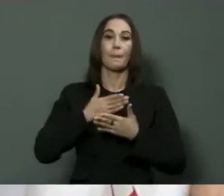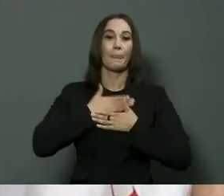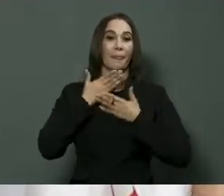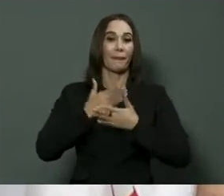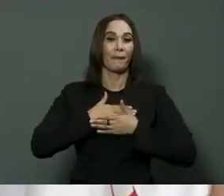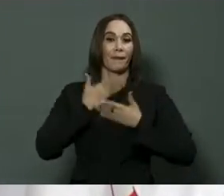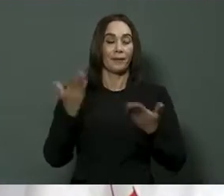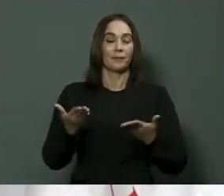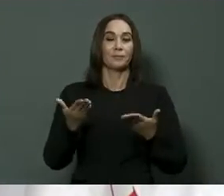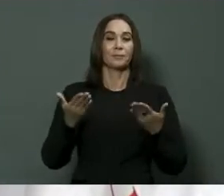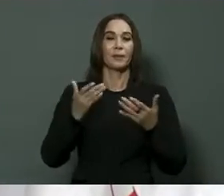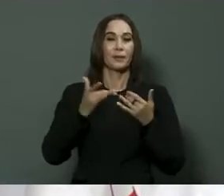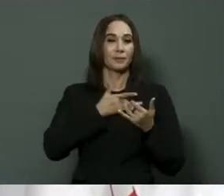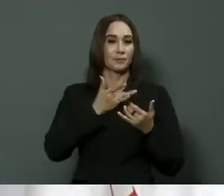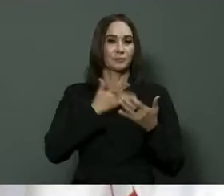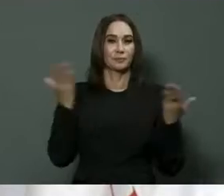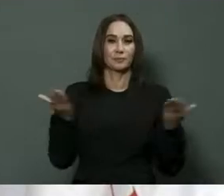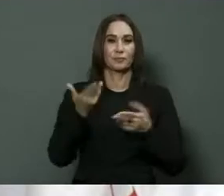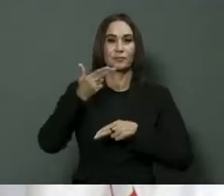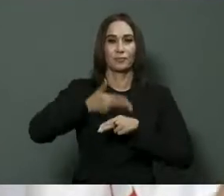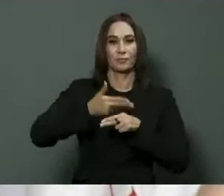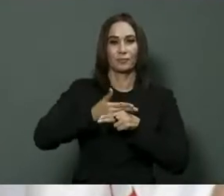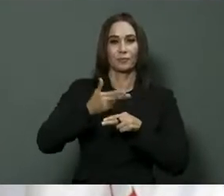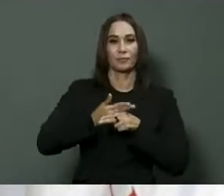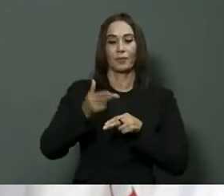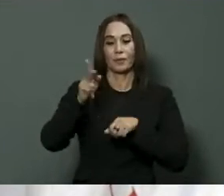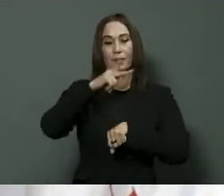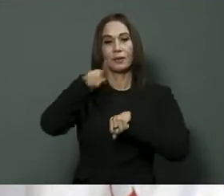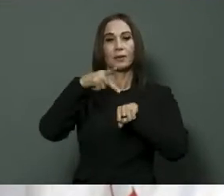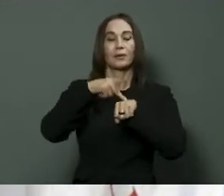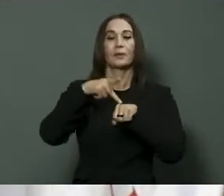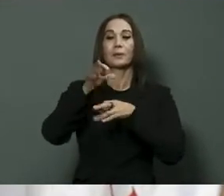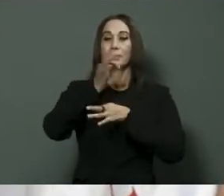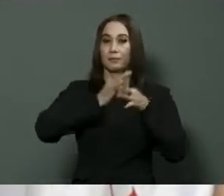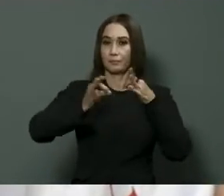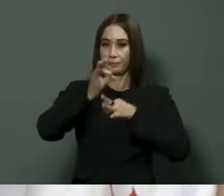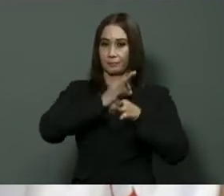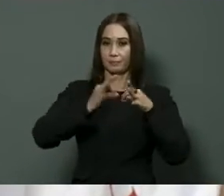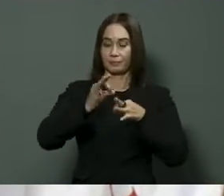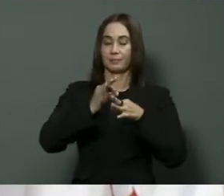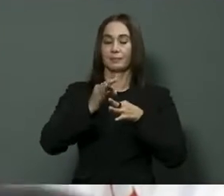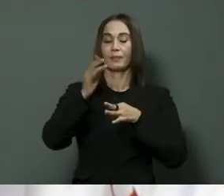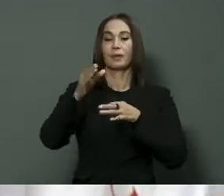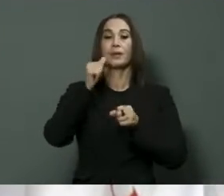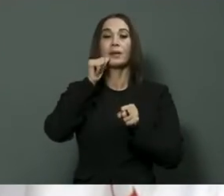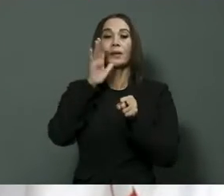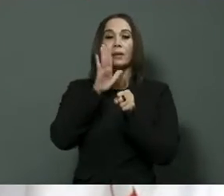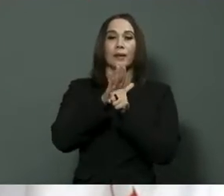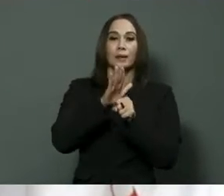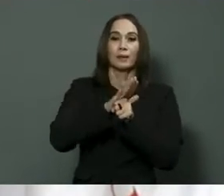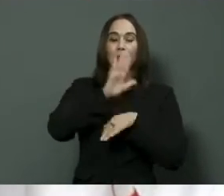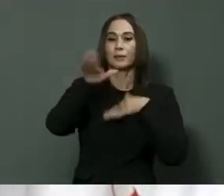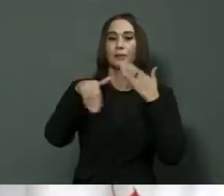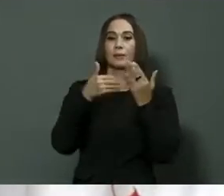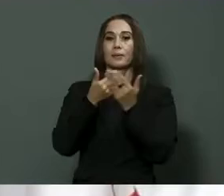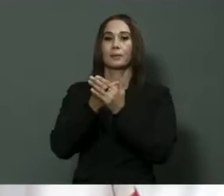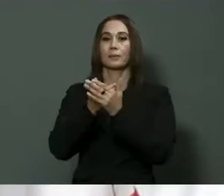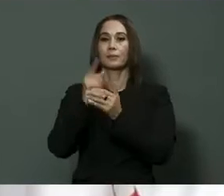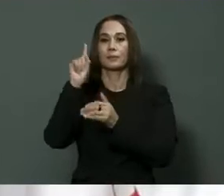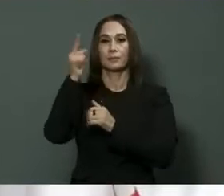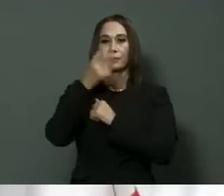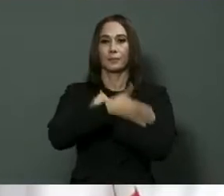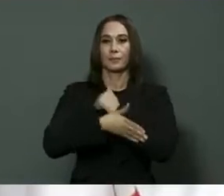alegría y el entusiasmo se sienten en esta tarde en la provincia Duarte. Es el compromiso, todos hacia